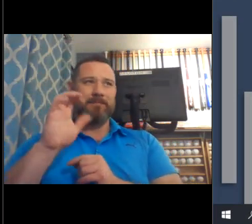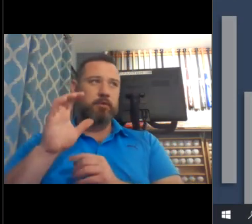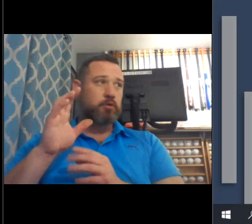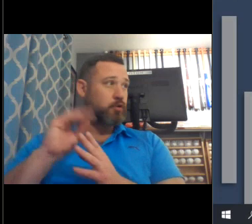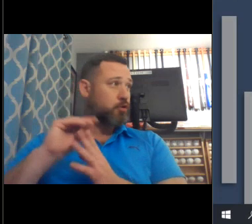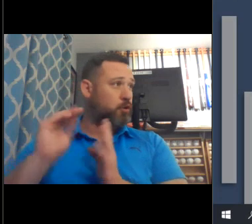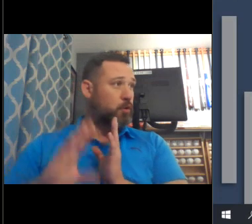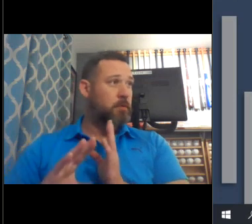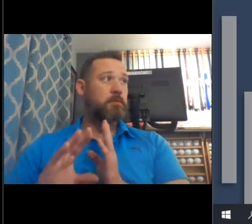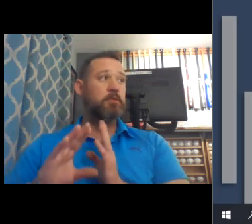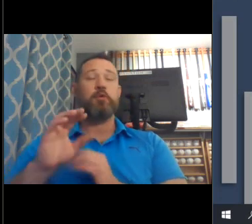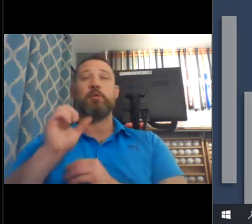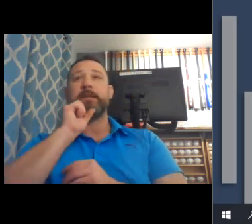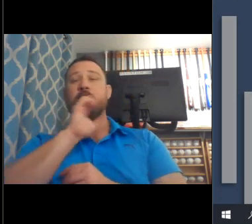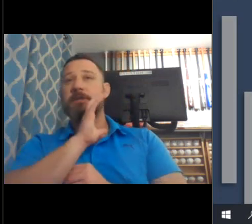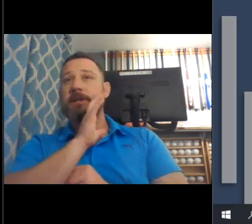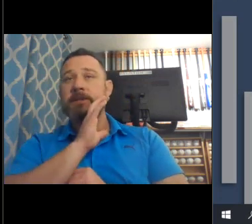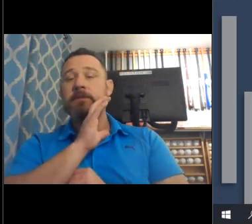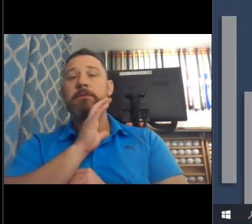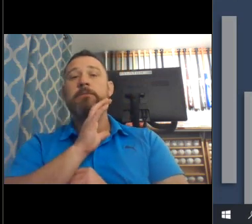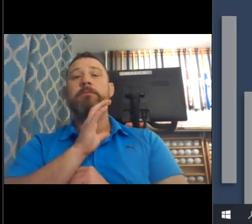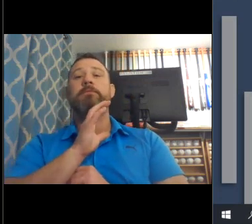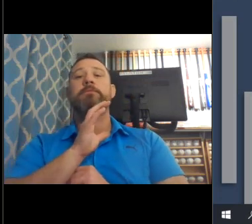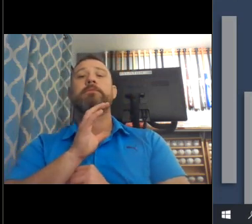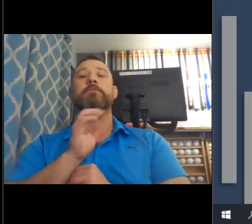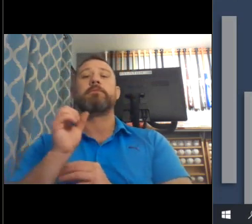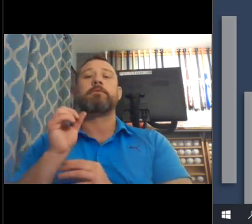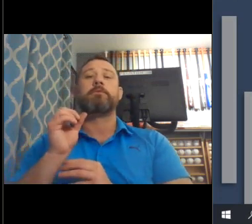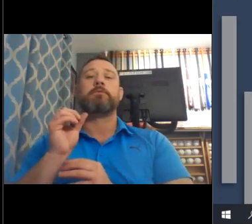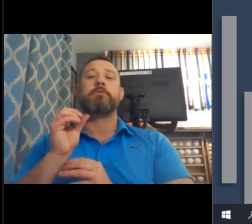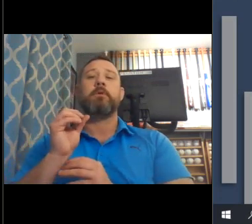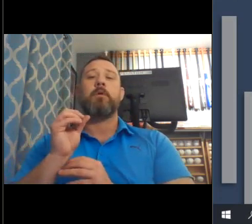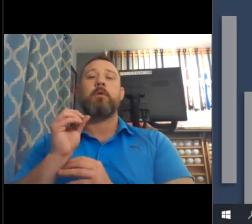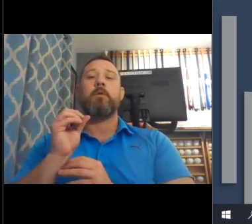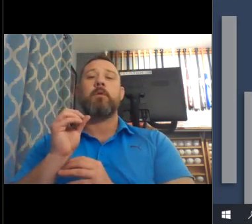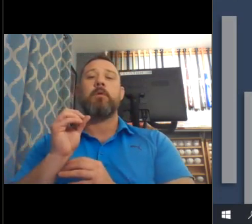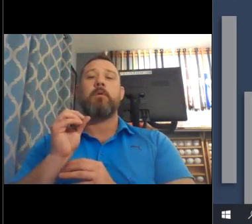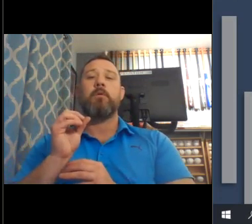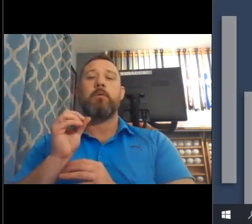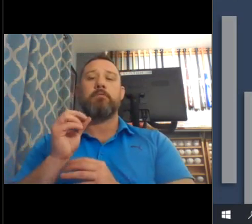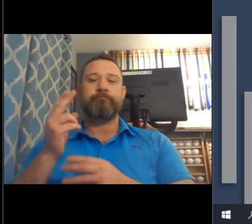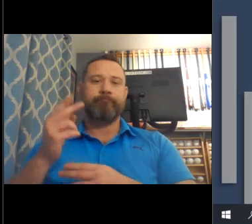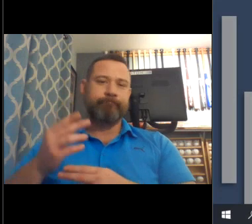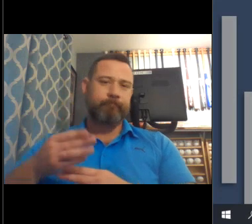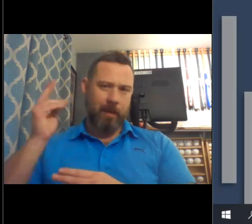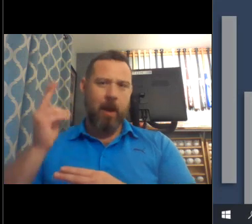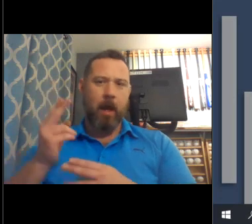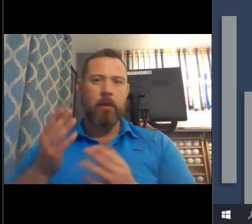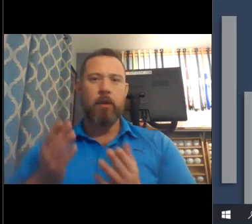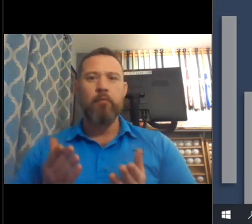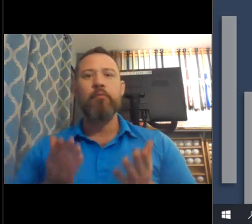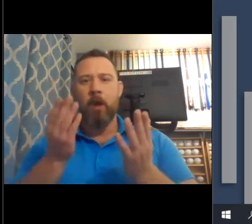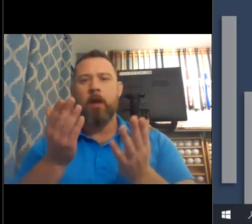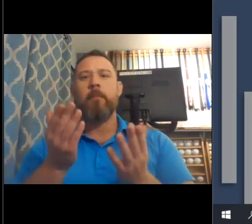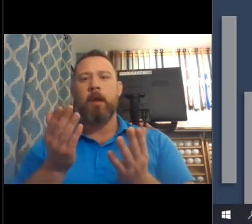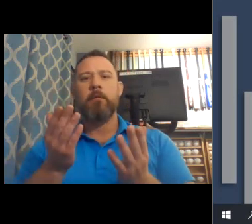to senior citizens. And so he highly recommends that